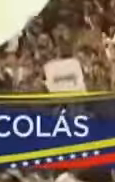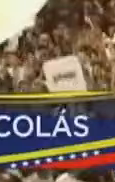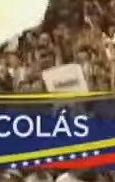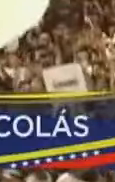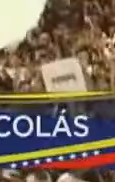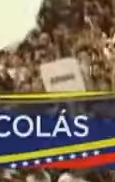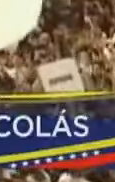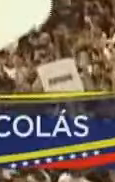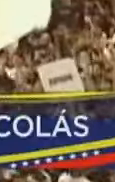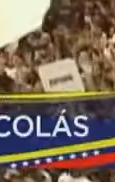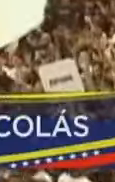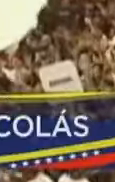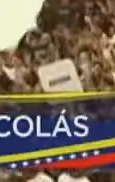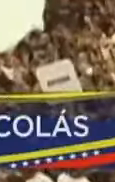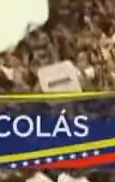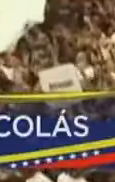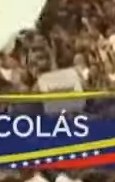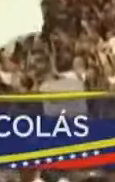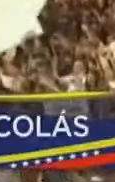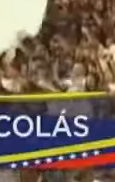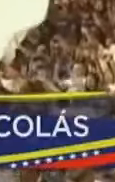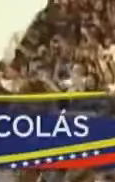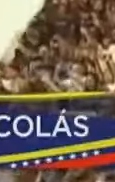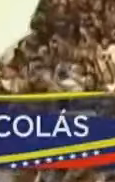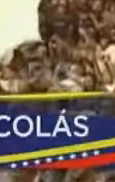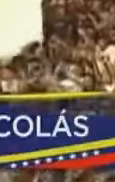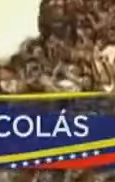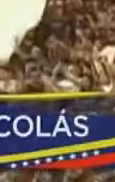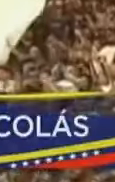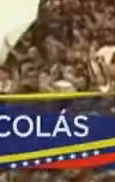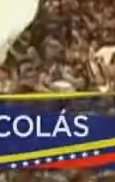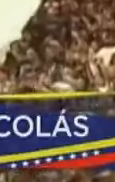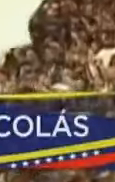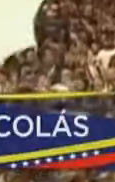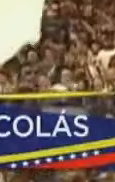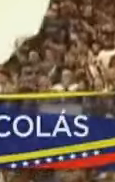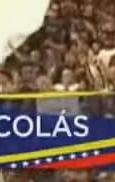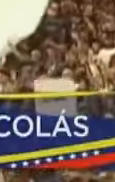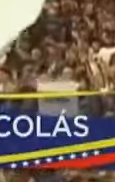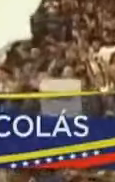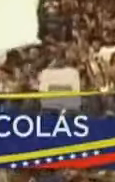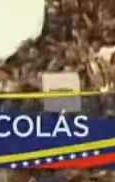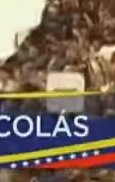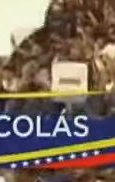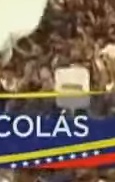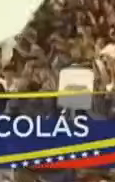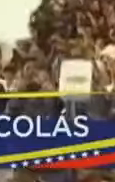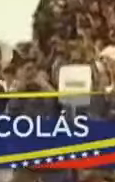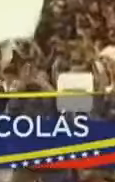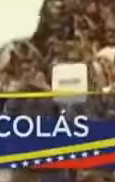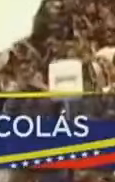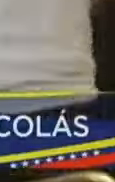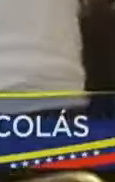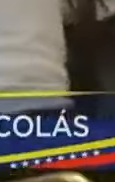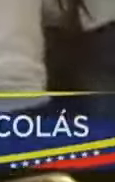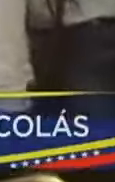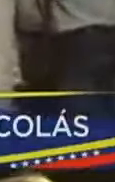Con ustedes, señoras y señores, el presidente Nicolás Maduro Morón.